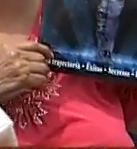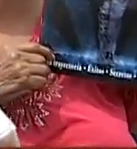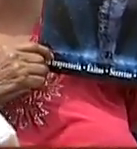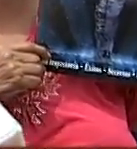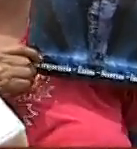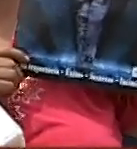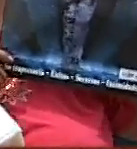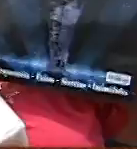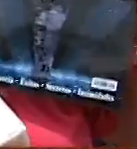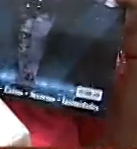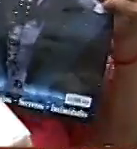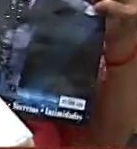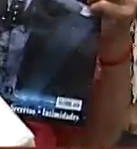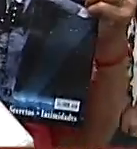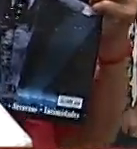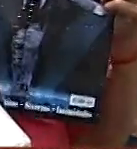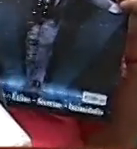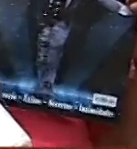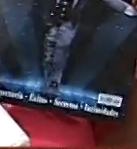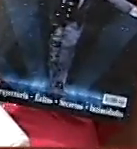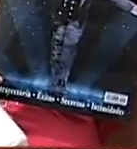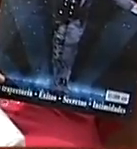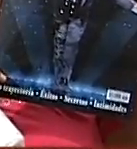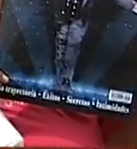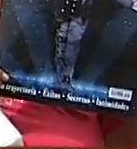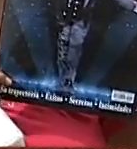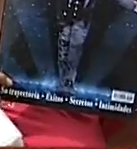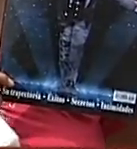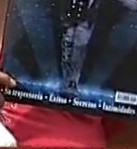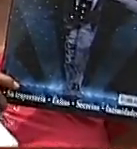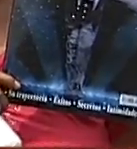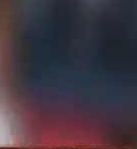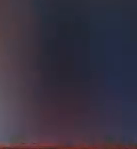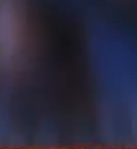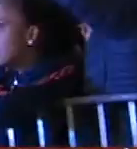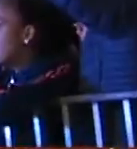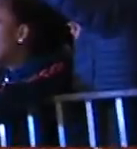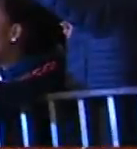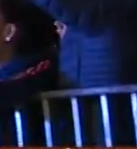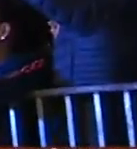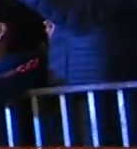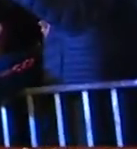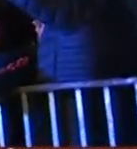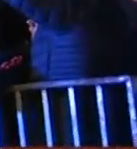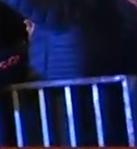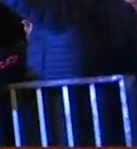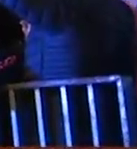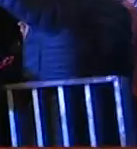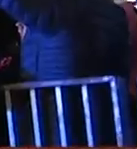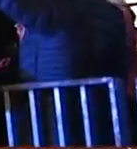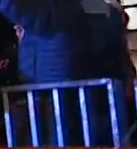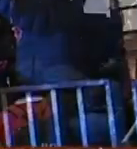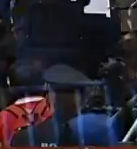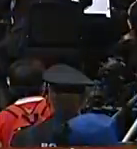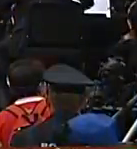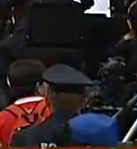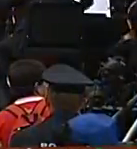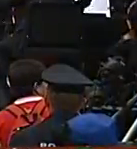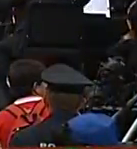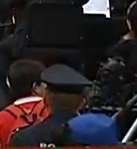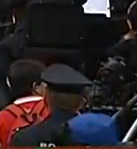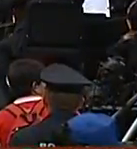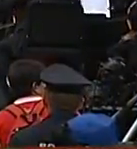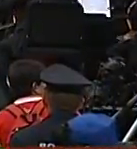conciertos. Es una experiencia inolvidable haber vivido con él las grandes noches. El tributo musical dedicado al autor de Querida y